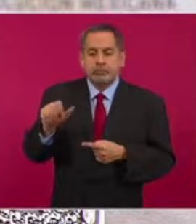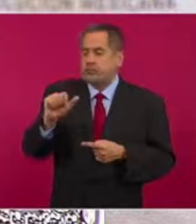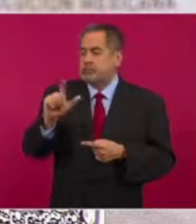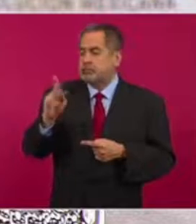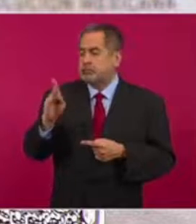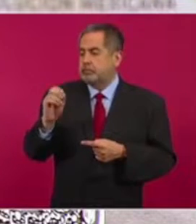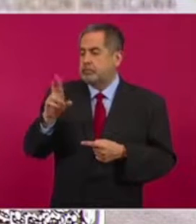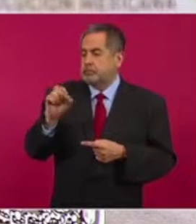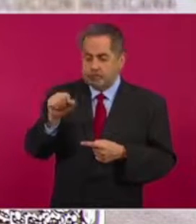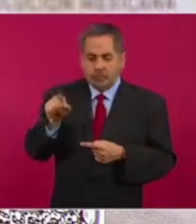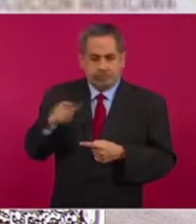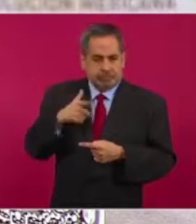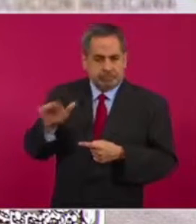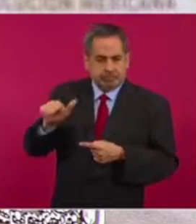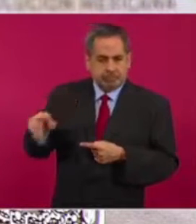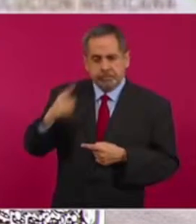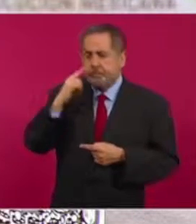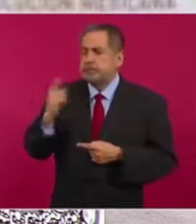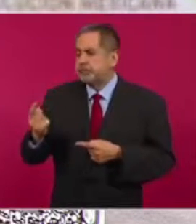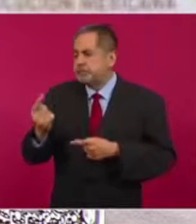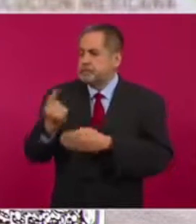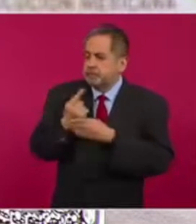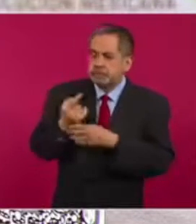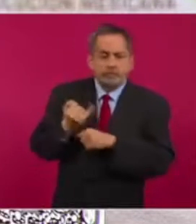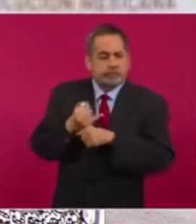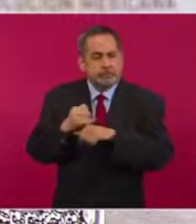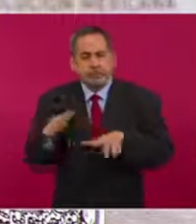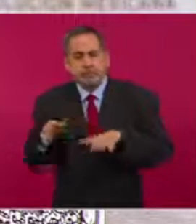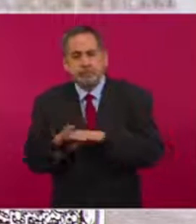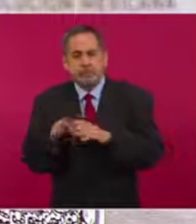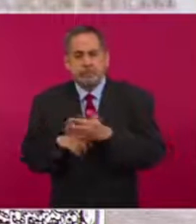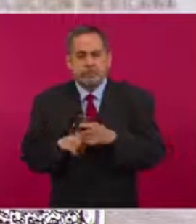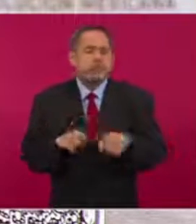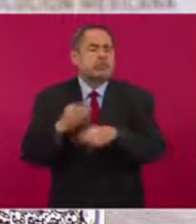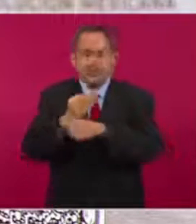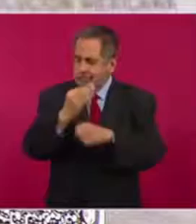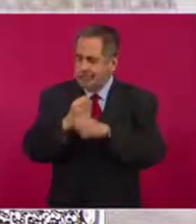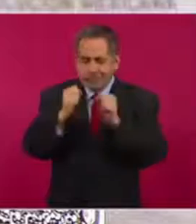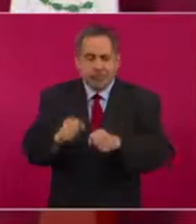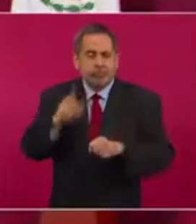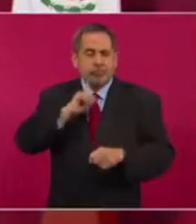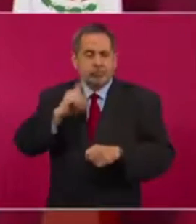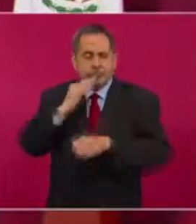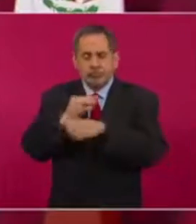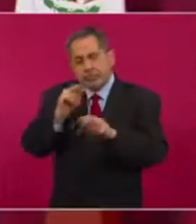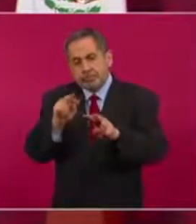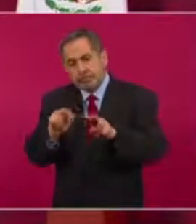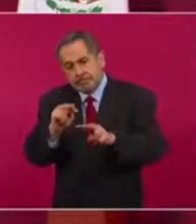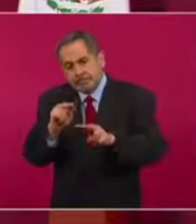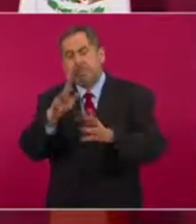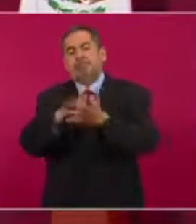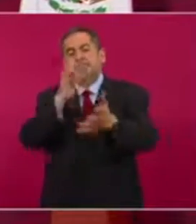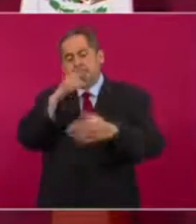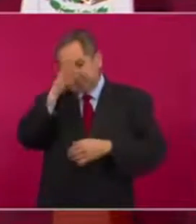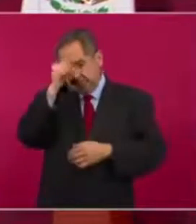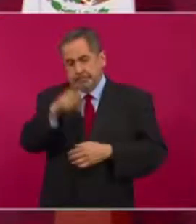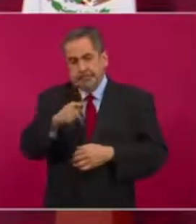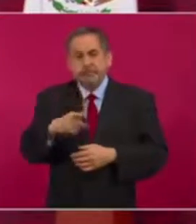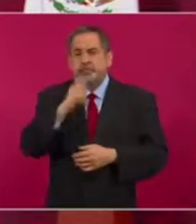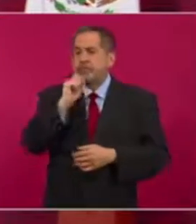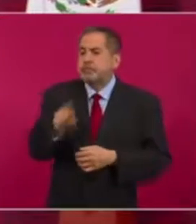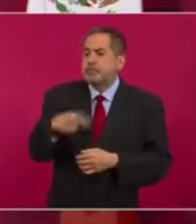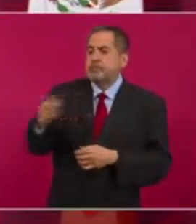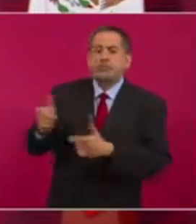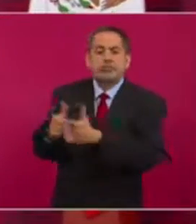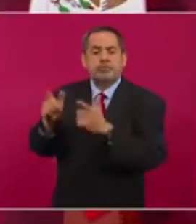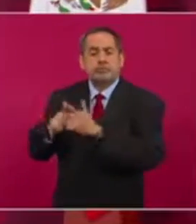Albores, para que nos informe. Ella lo está viendo, y también que la Consejería